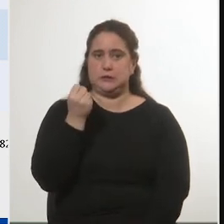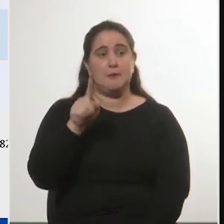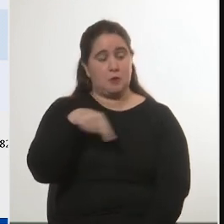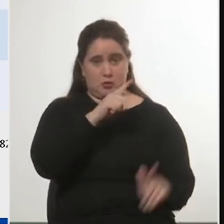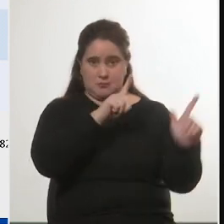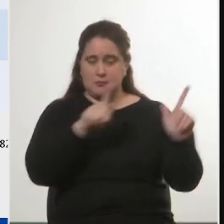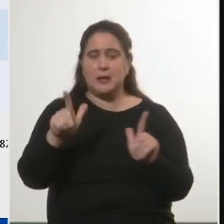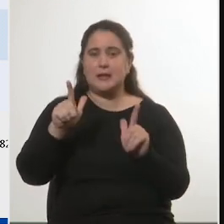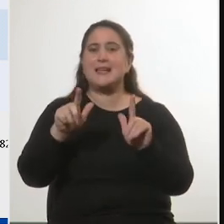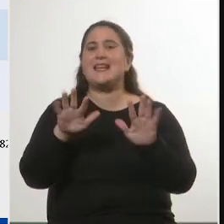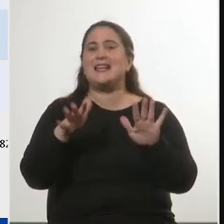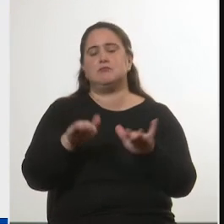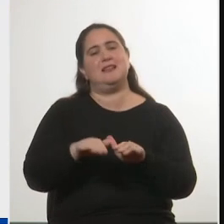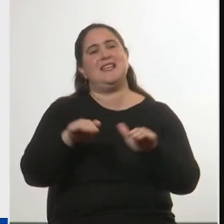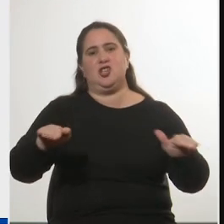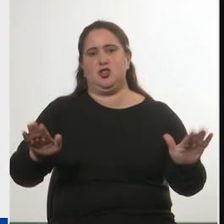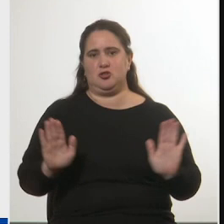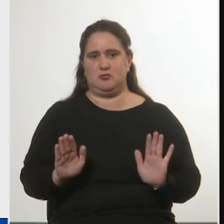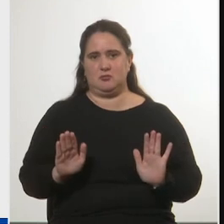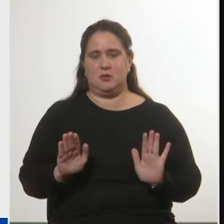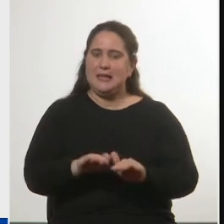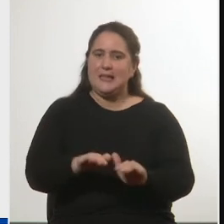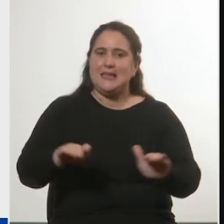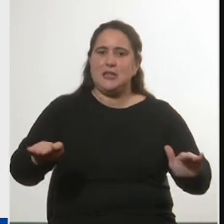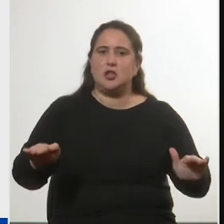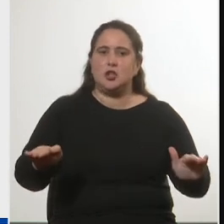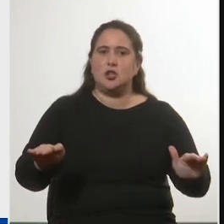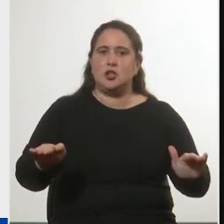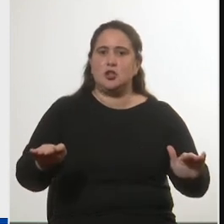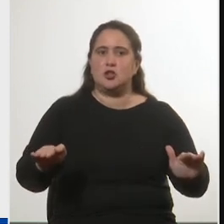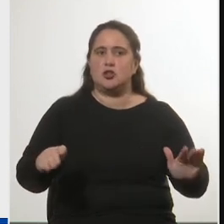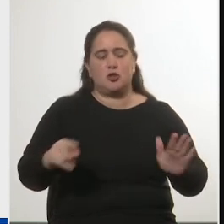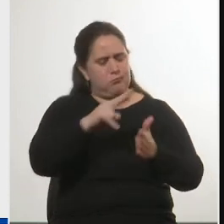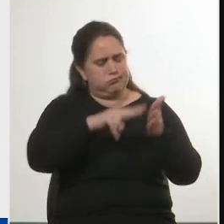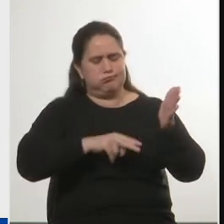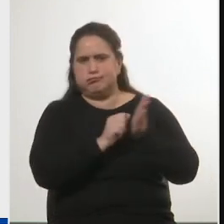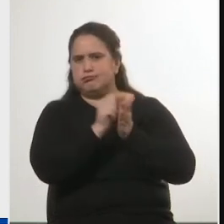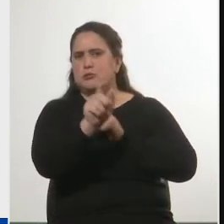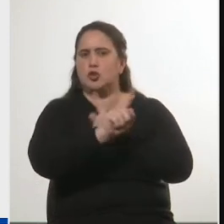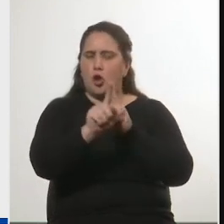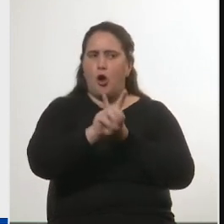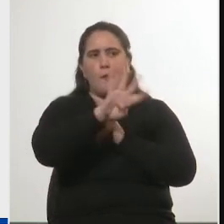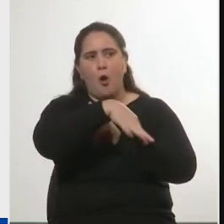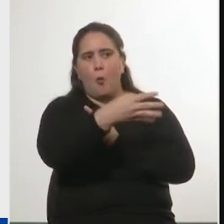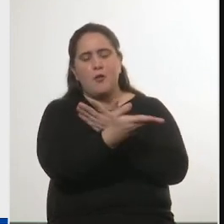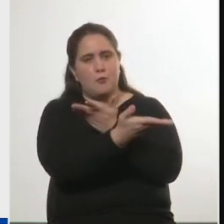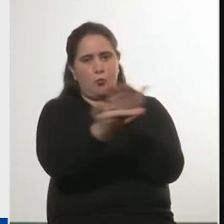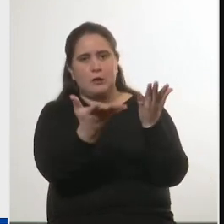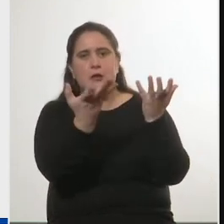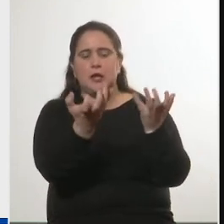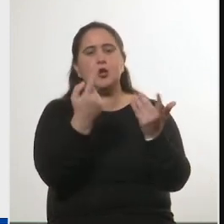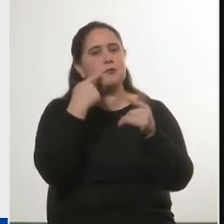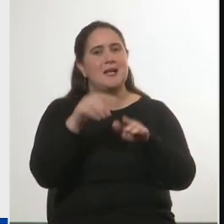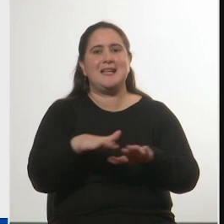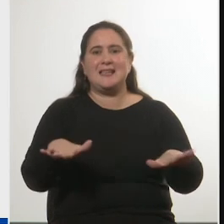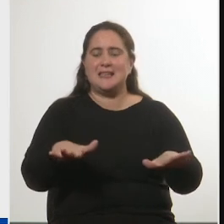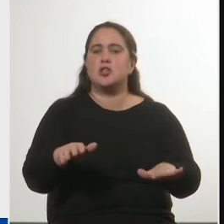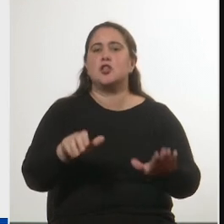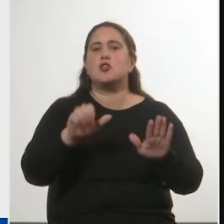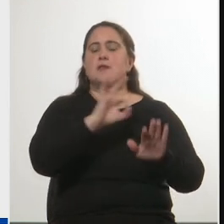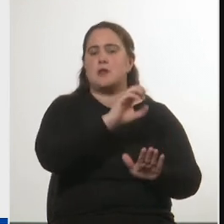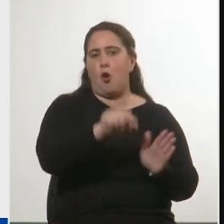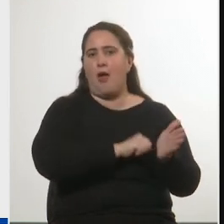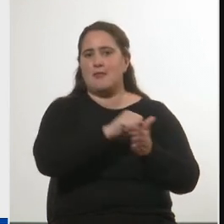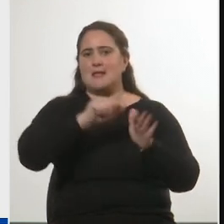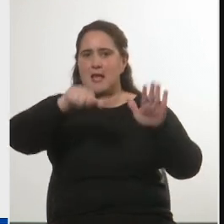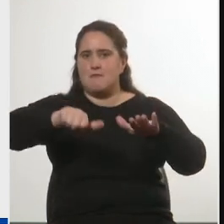próxima diapositiva son los niños. Los niños, no lo voy a leer todo el cuadro, pero me interesa saber los niños de 0 a 6